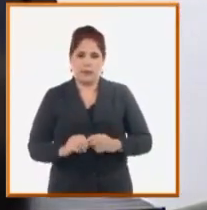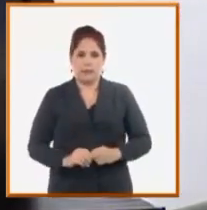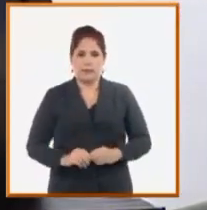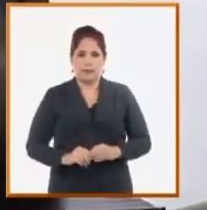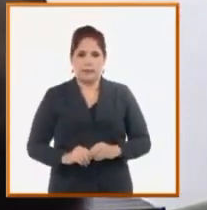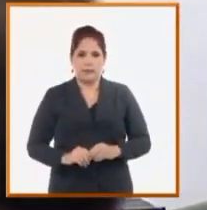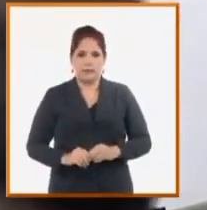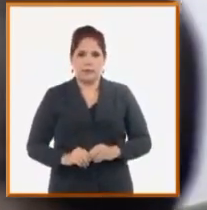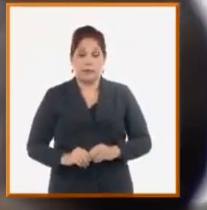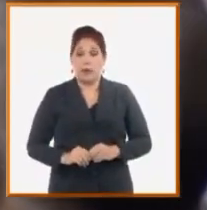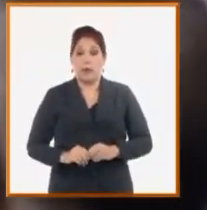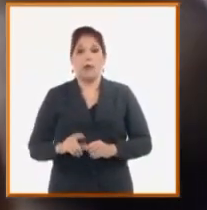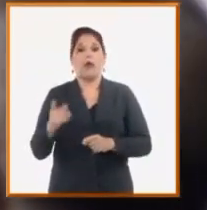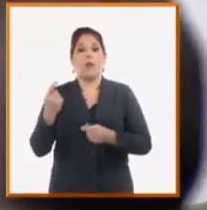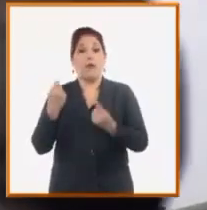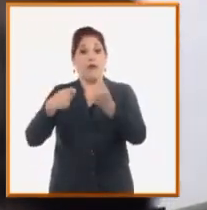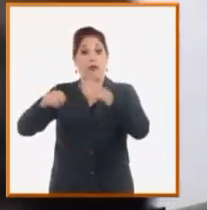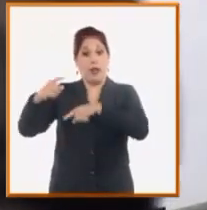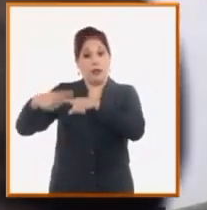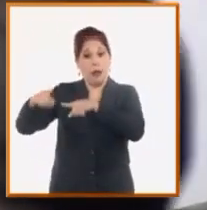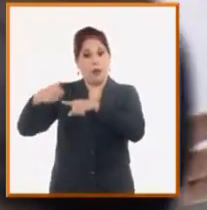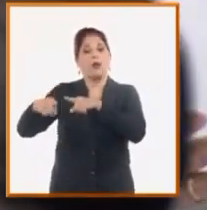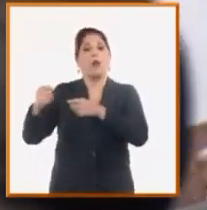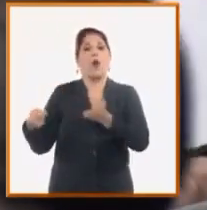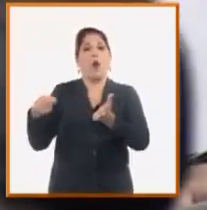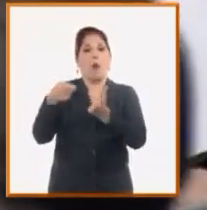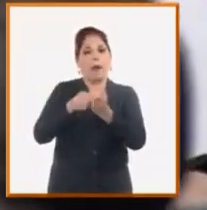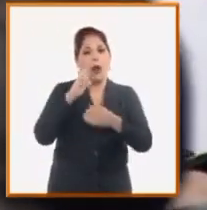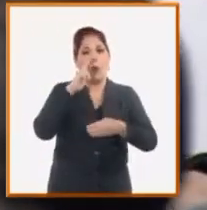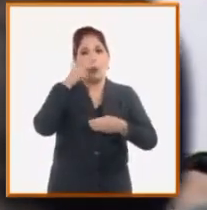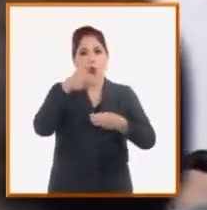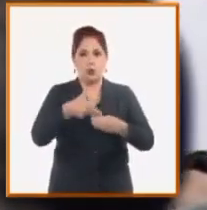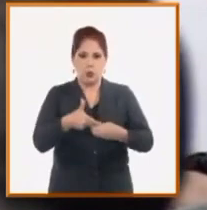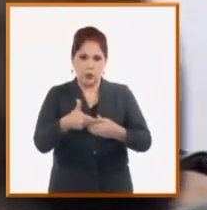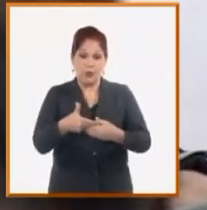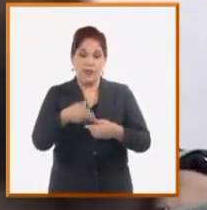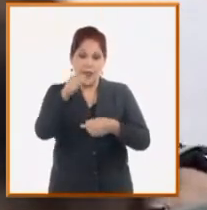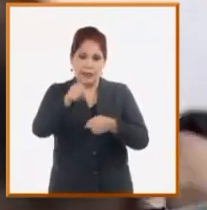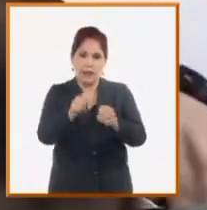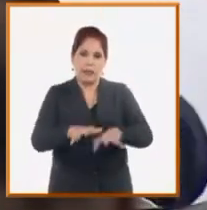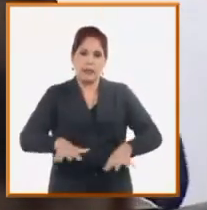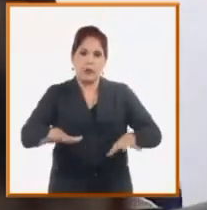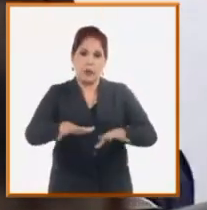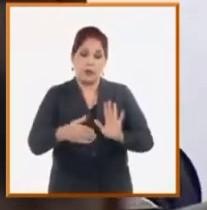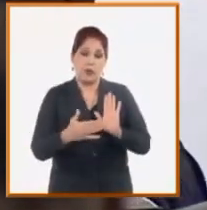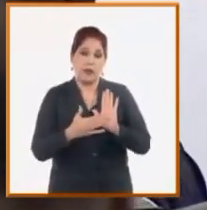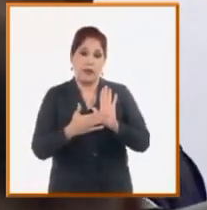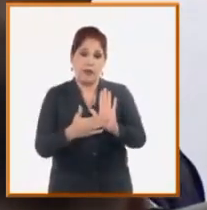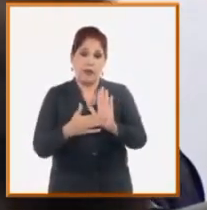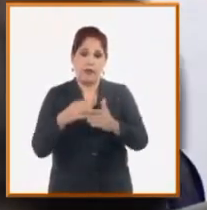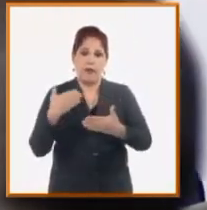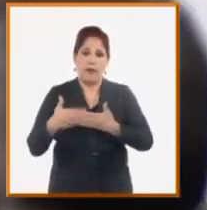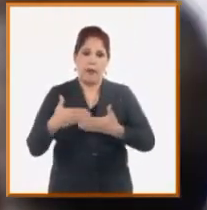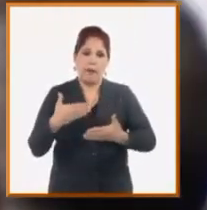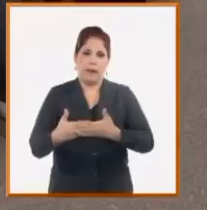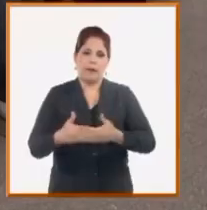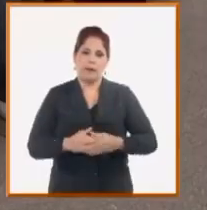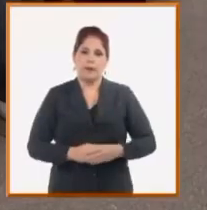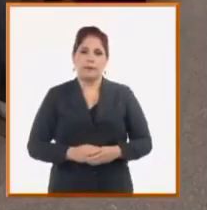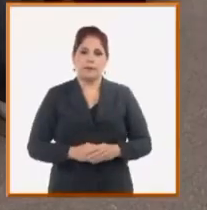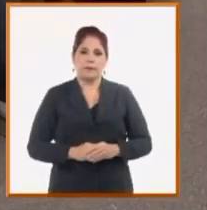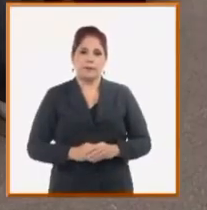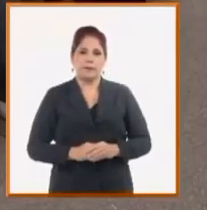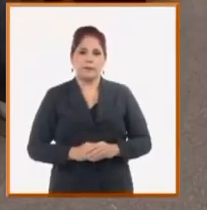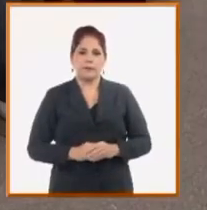que dependen de la importación. Y es una situación que también hoy se refleja en el sistema empresarial